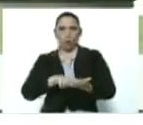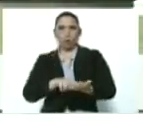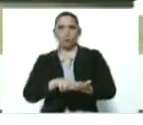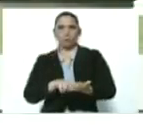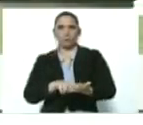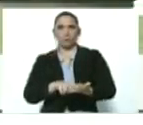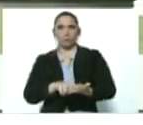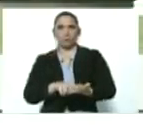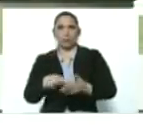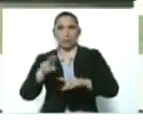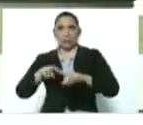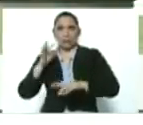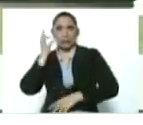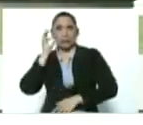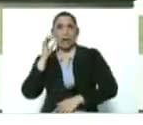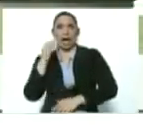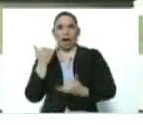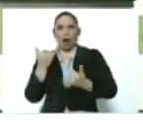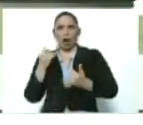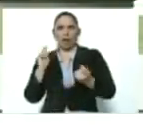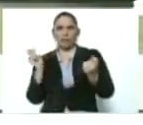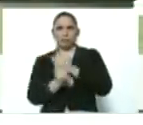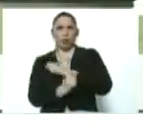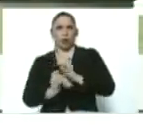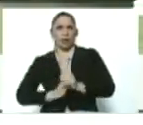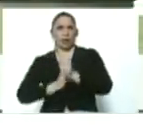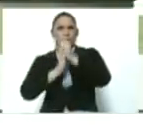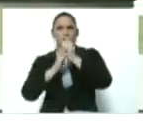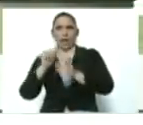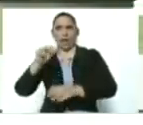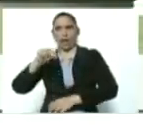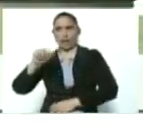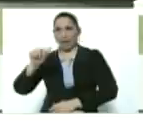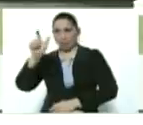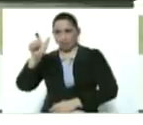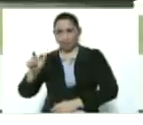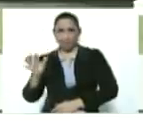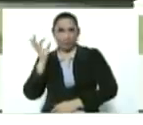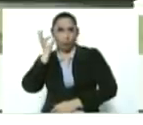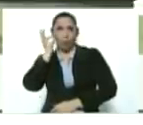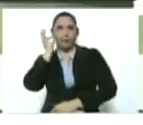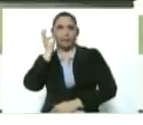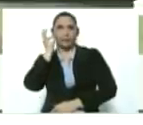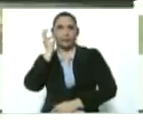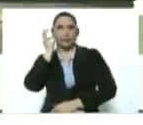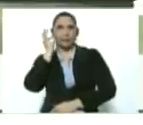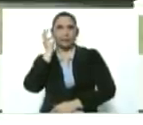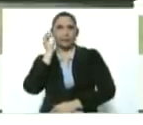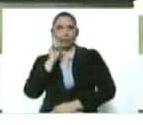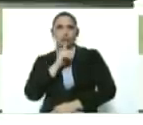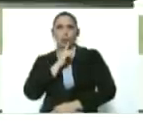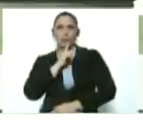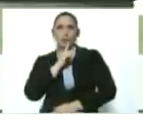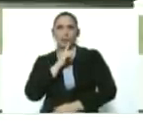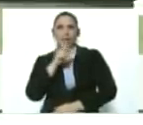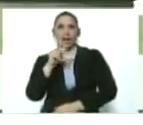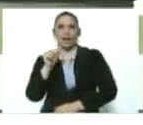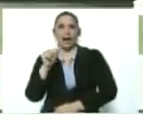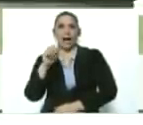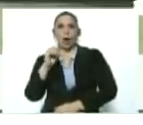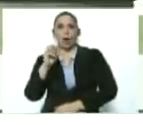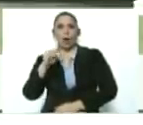y de niña ha pasado a una joven líder por ejemplo anacaona qué es el hombre tan llamativo anacaona